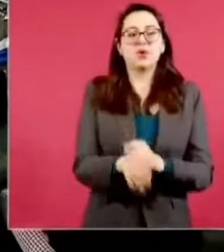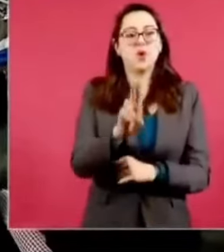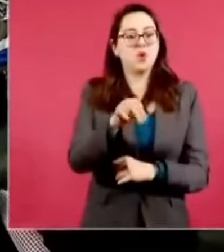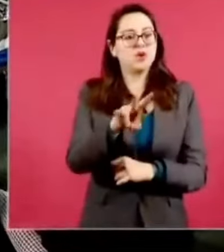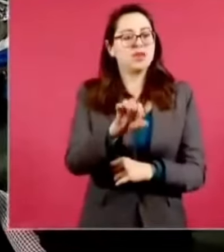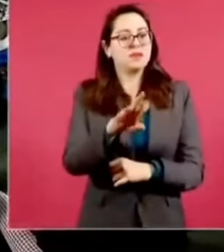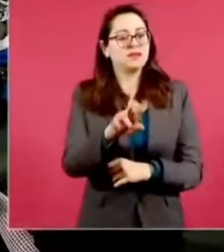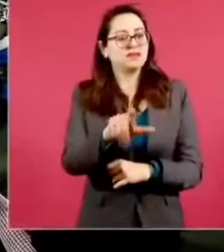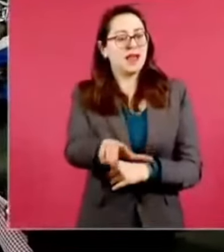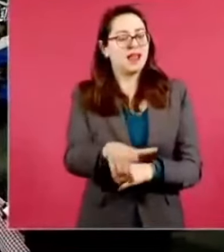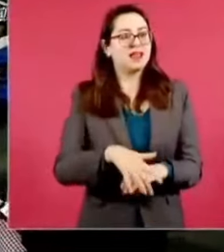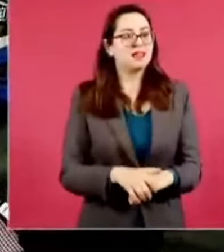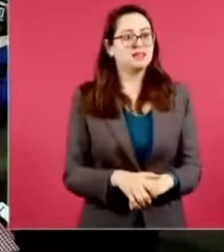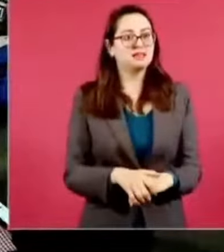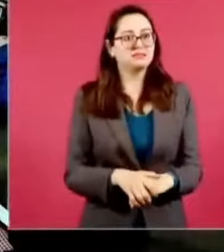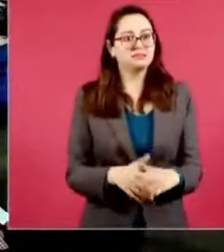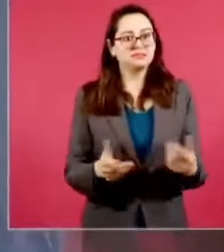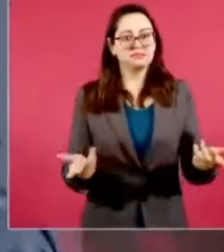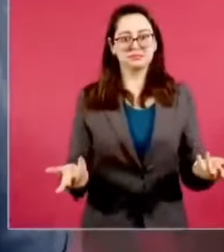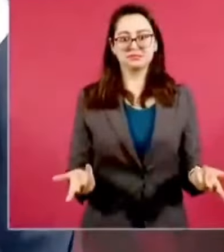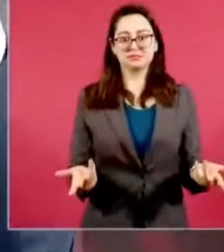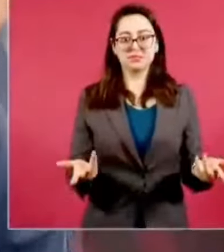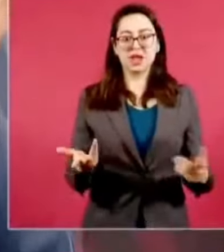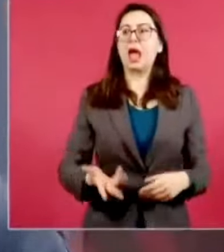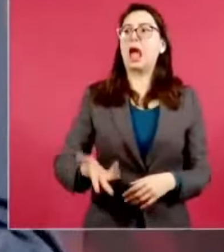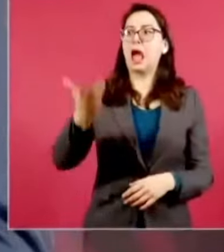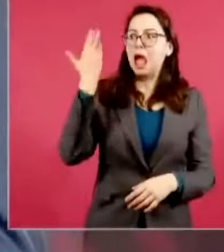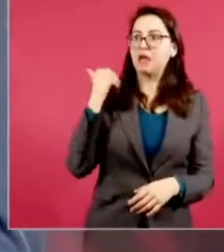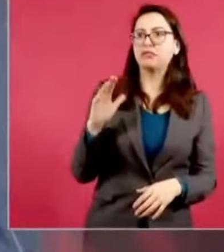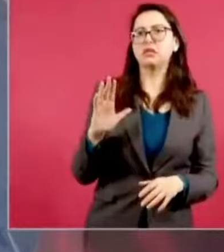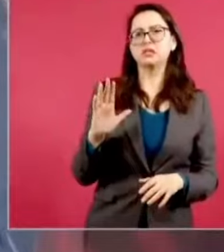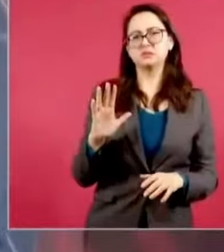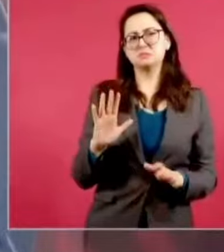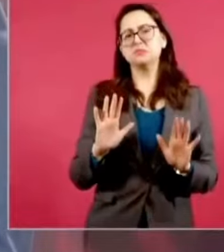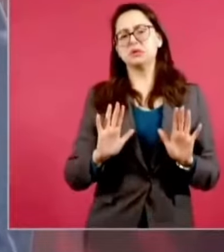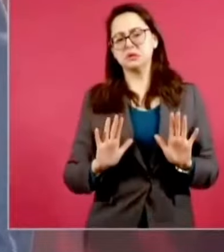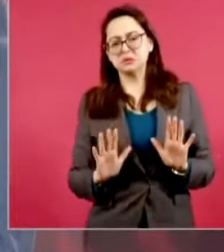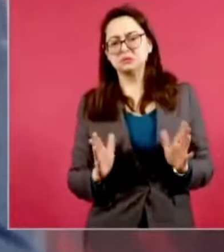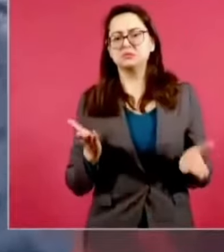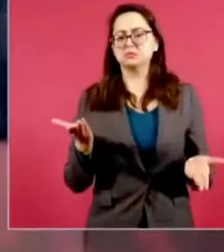equilibrado dentro del desequilibrio.